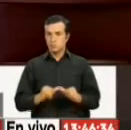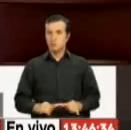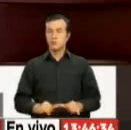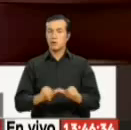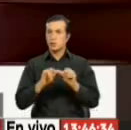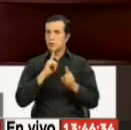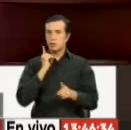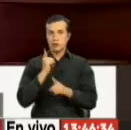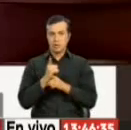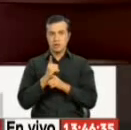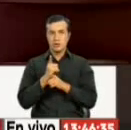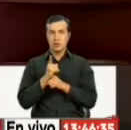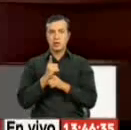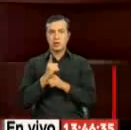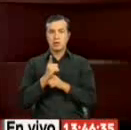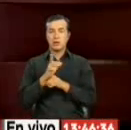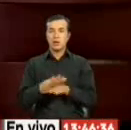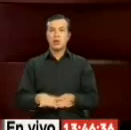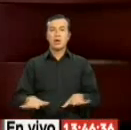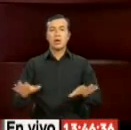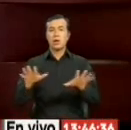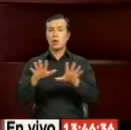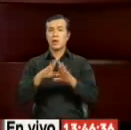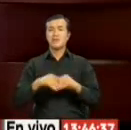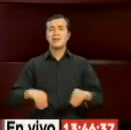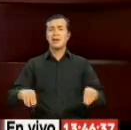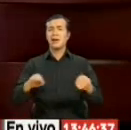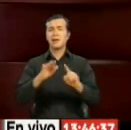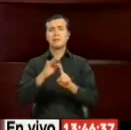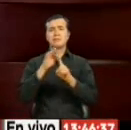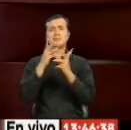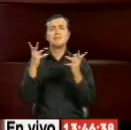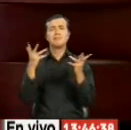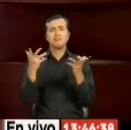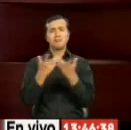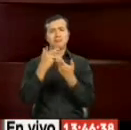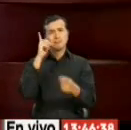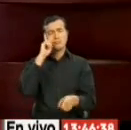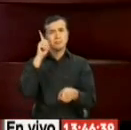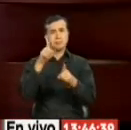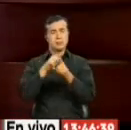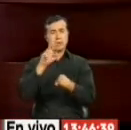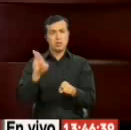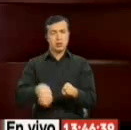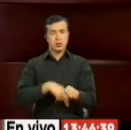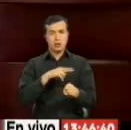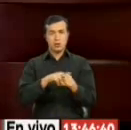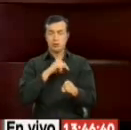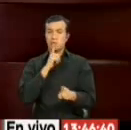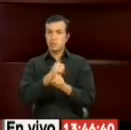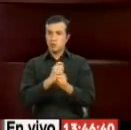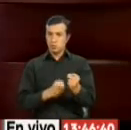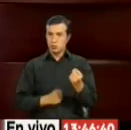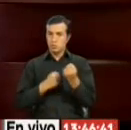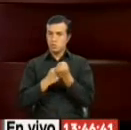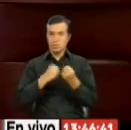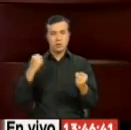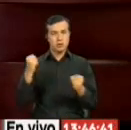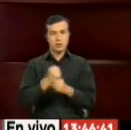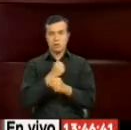concurso de los hijos de esta tierra bendita un consenso nacional que nos permita trabajar